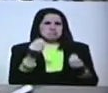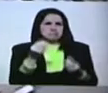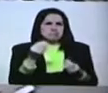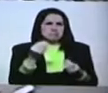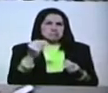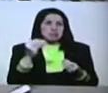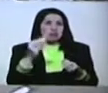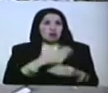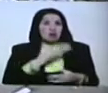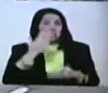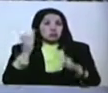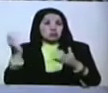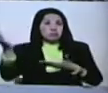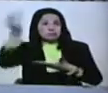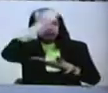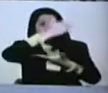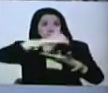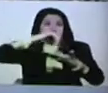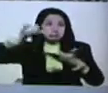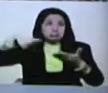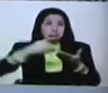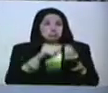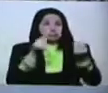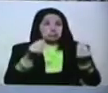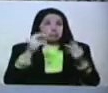de recolección de la basura.